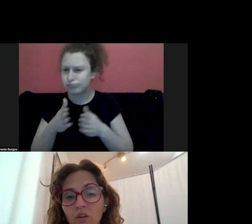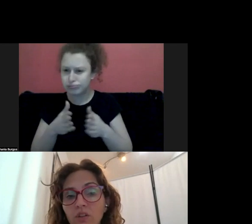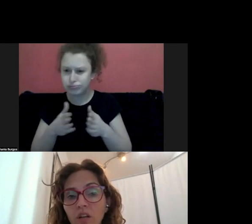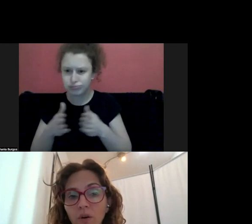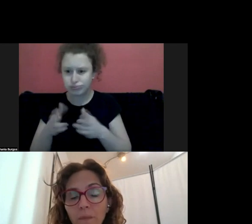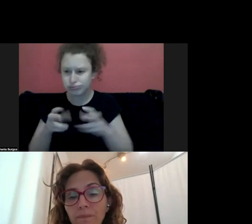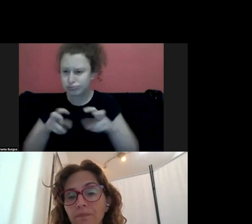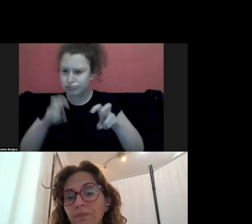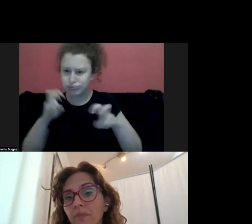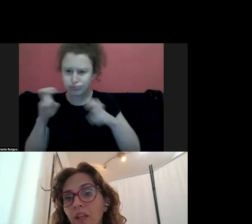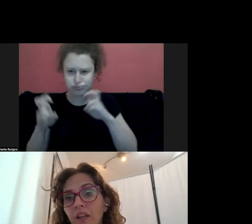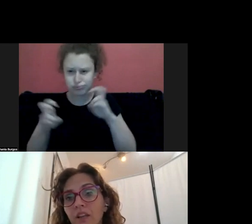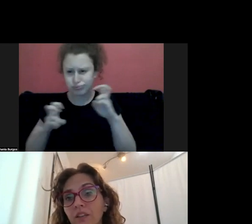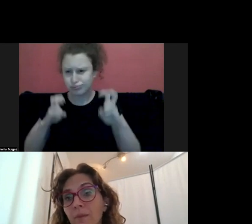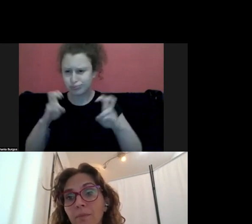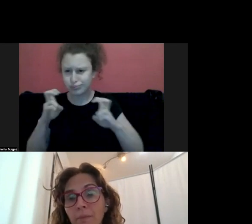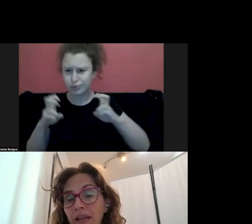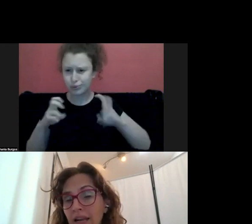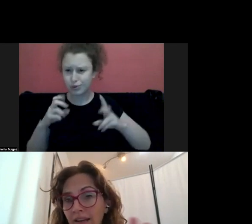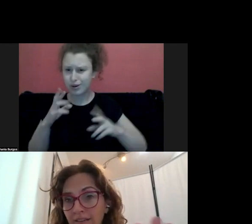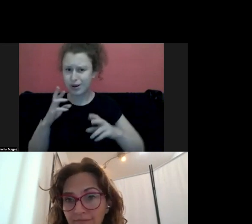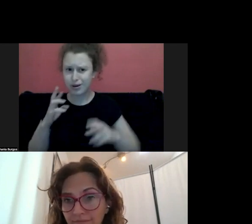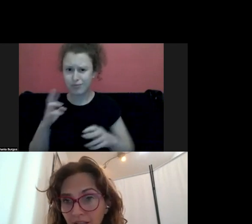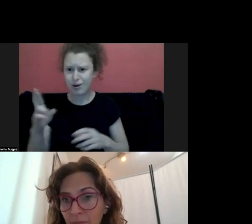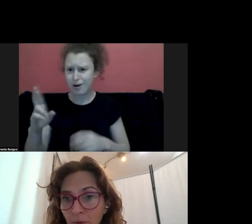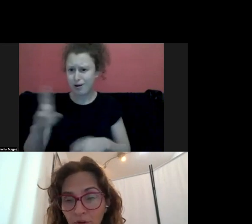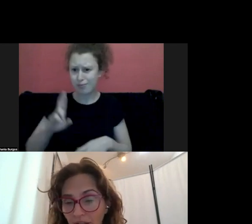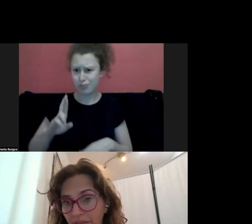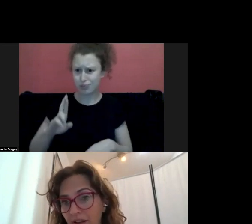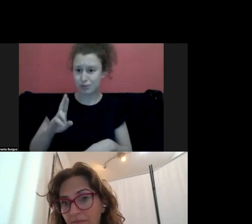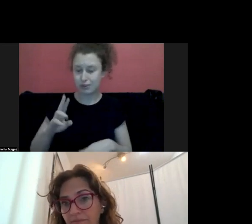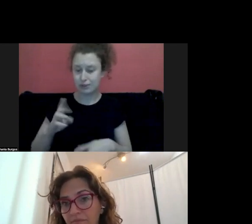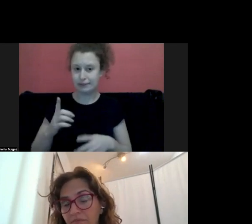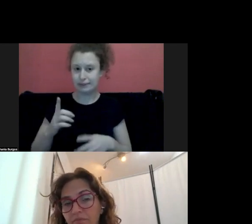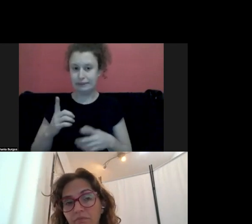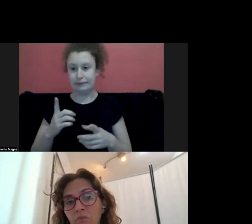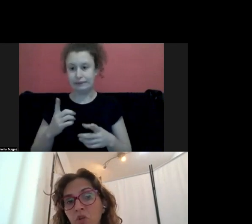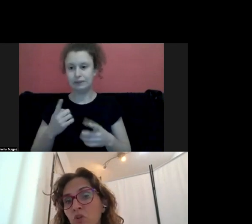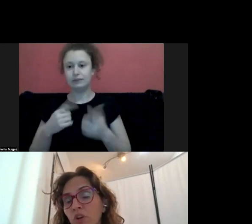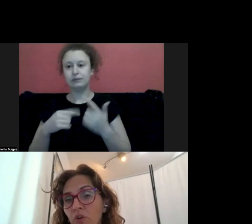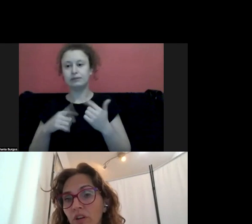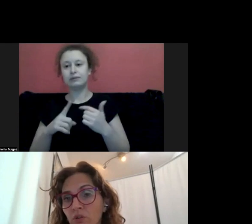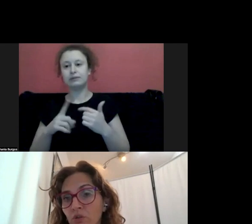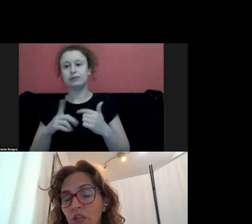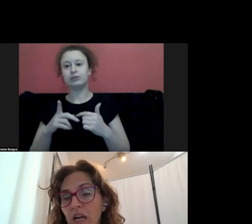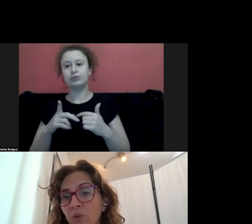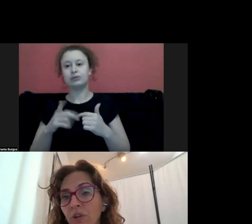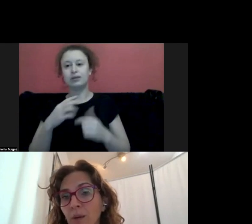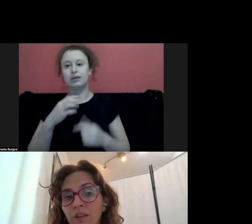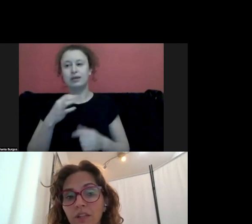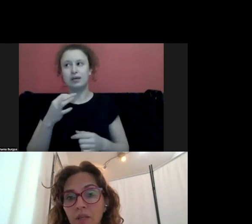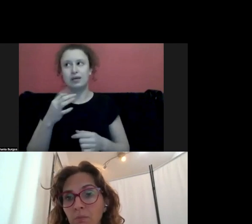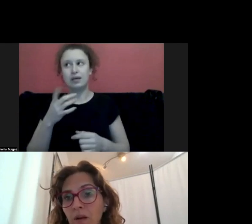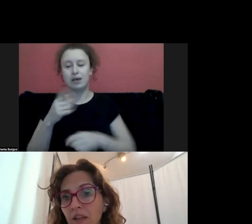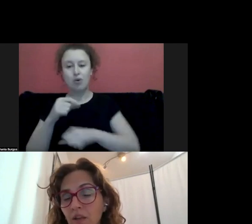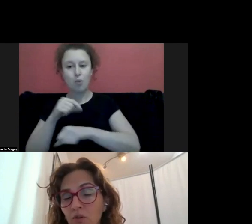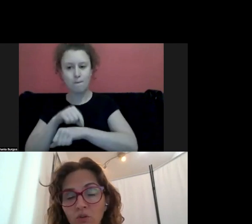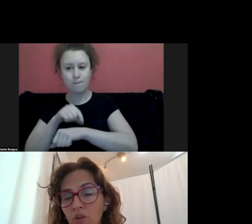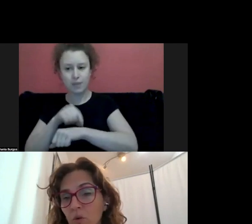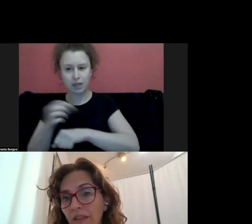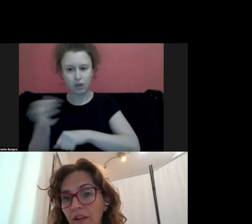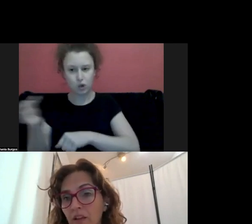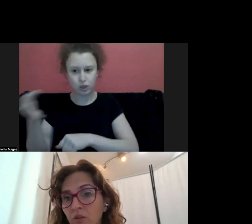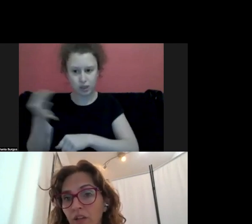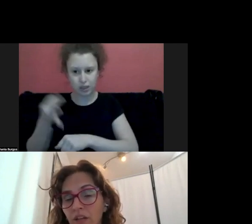el diagnóstico, te empapelan en burocracia. Yo no creo que esto sea únicamente en España, yo